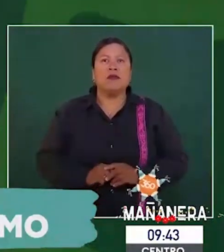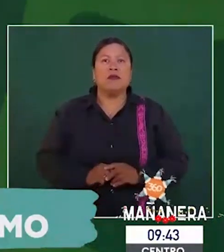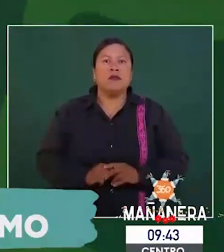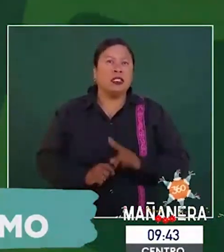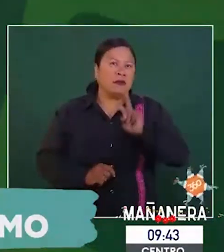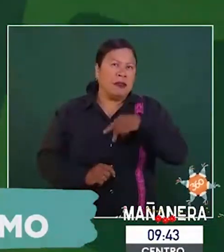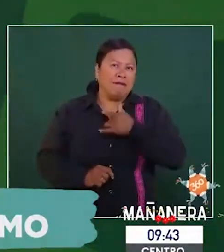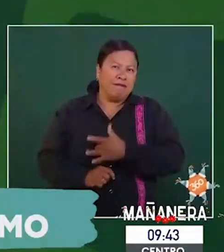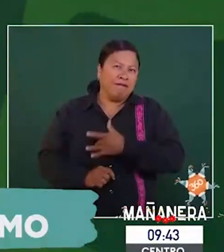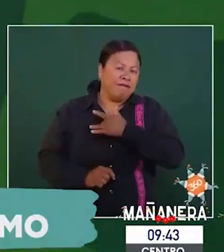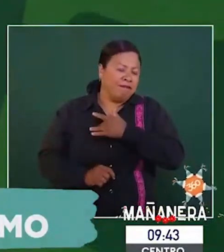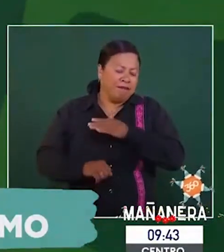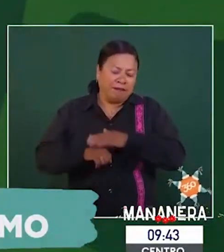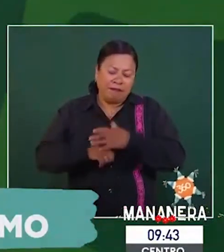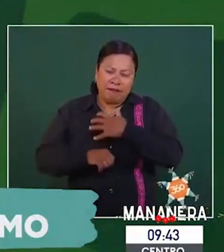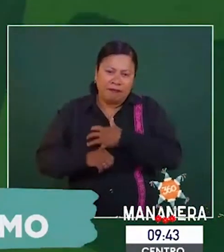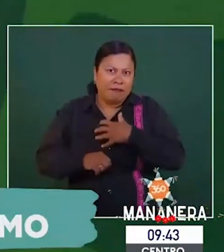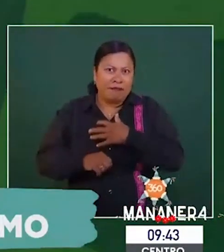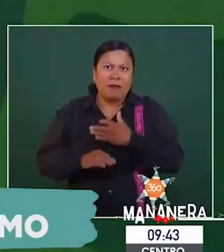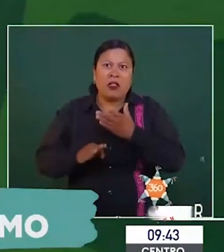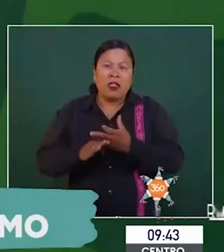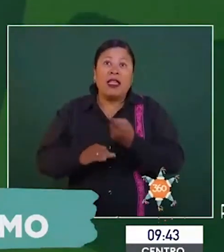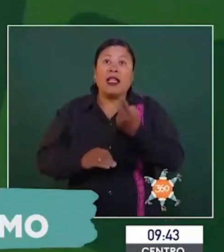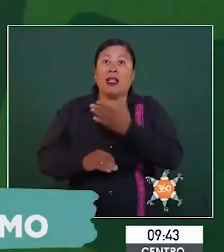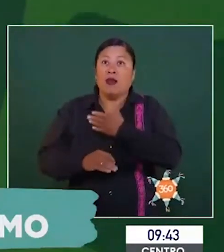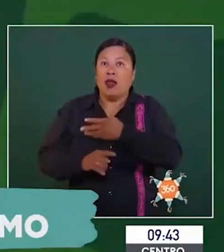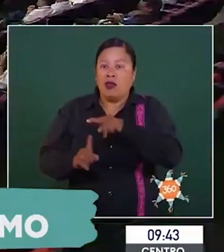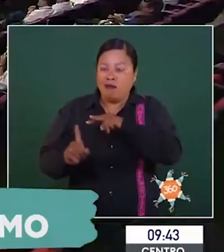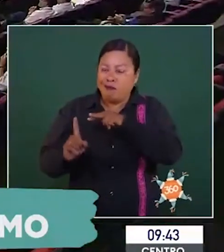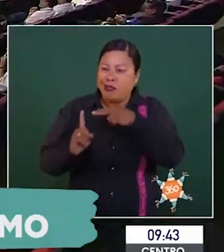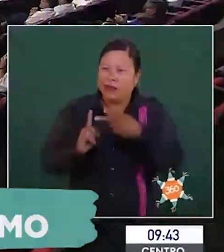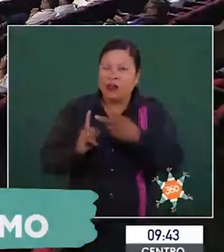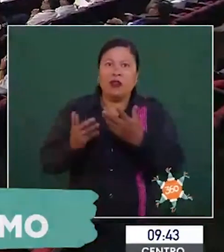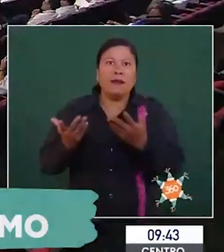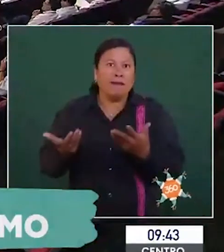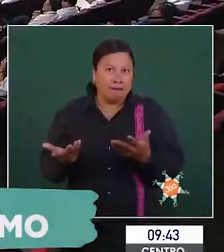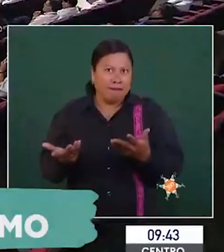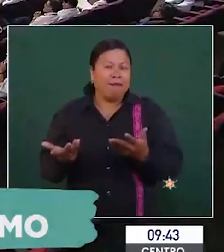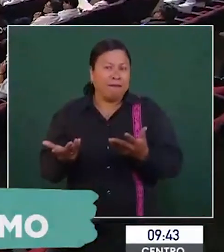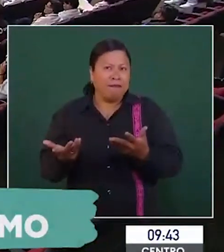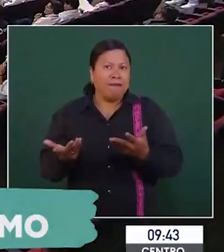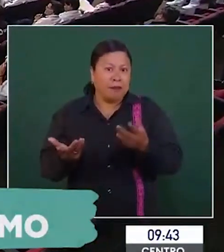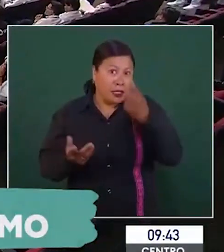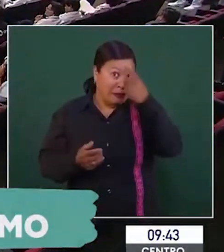Celebro que se haya tenido la visión de